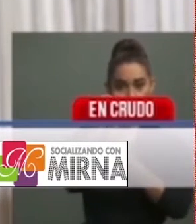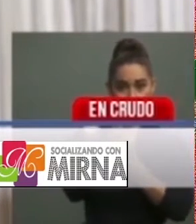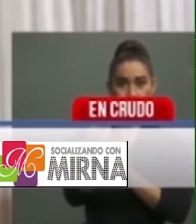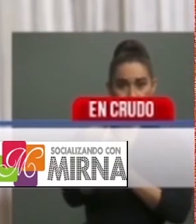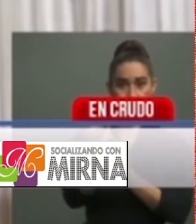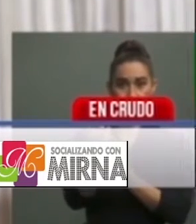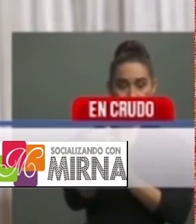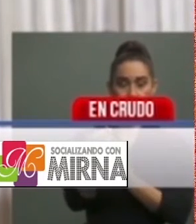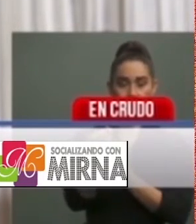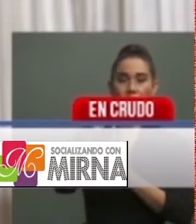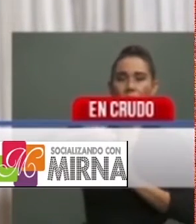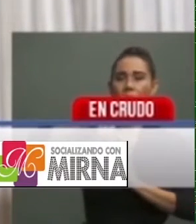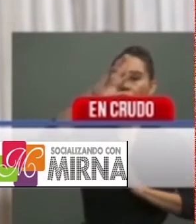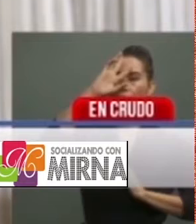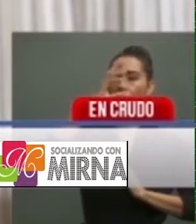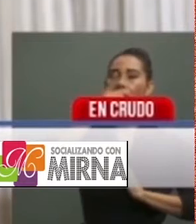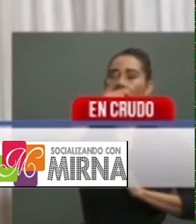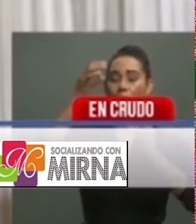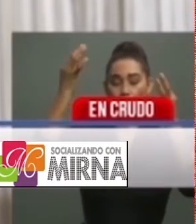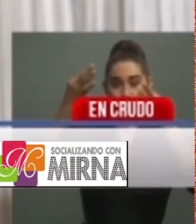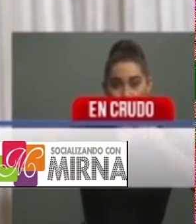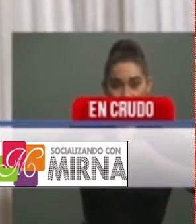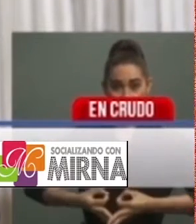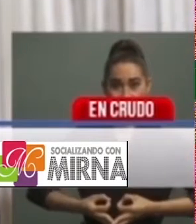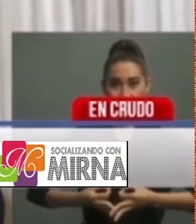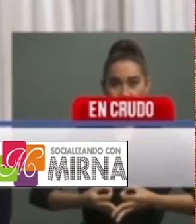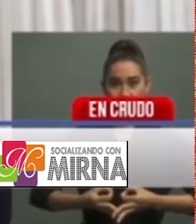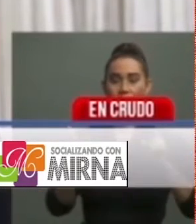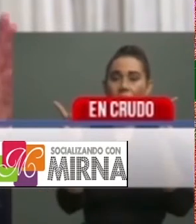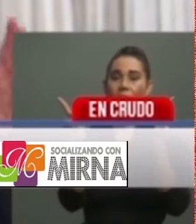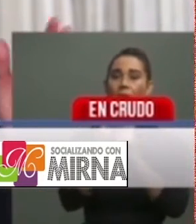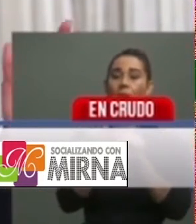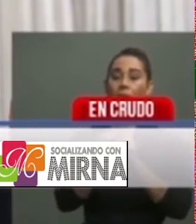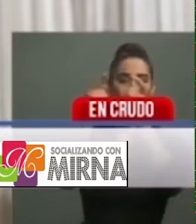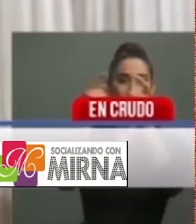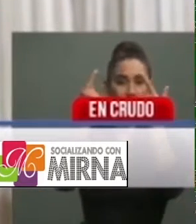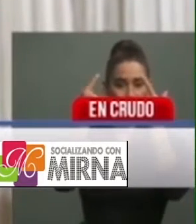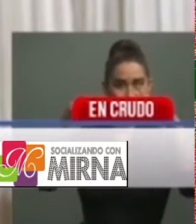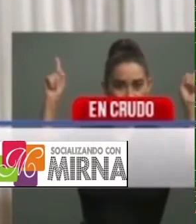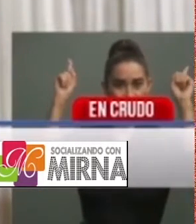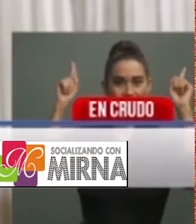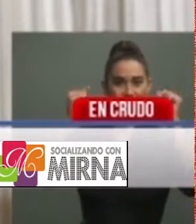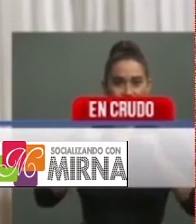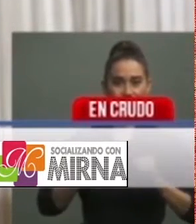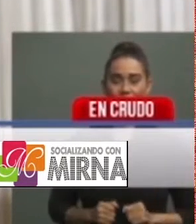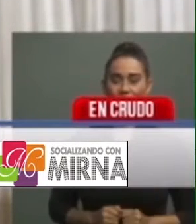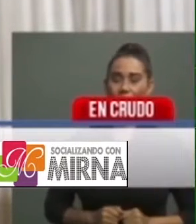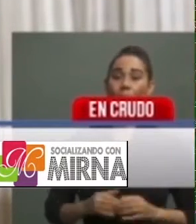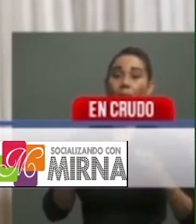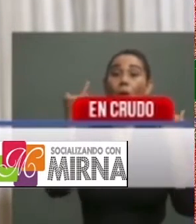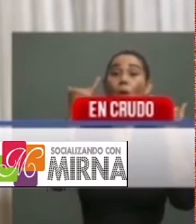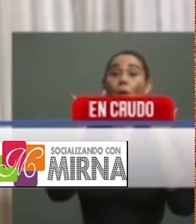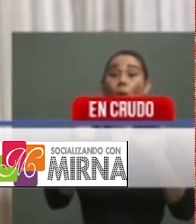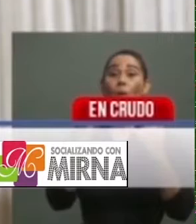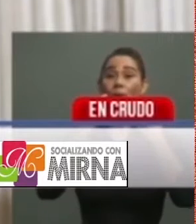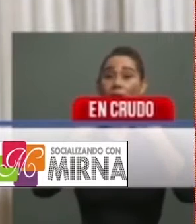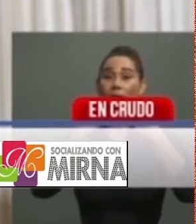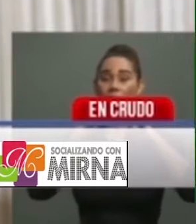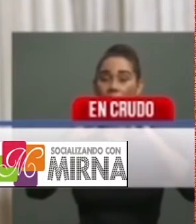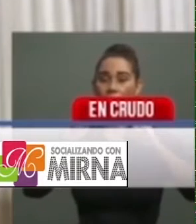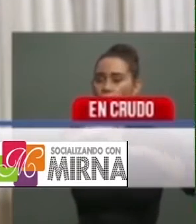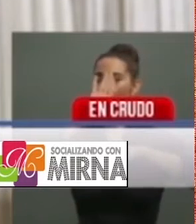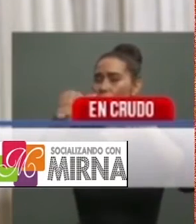por ahí. Entonces, ellos ahora victoriosos, porque ¿quién le dice a ellos ahora que es obligado a vacunarse? Nadie, porque si ellos